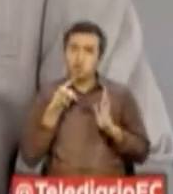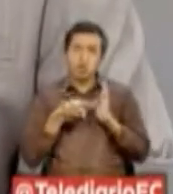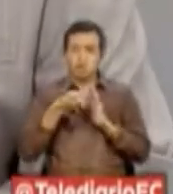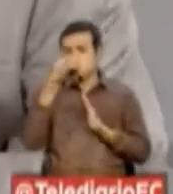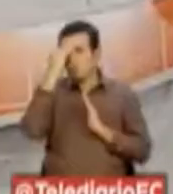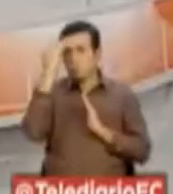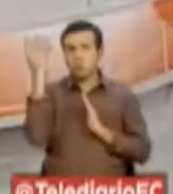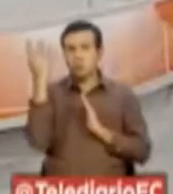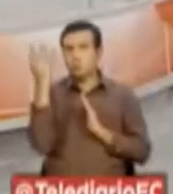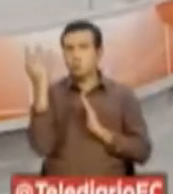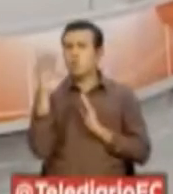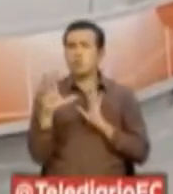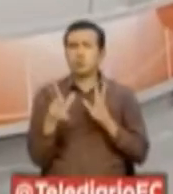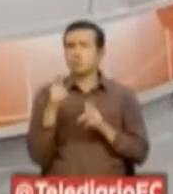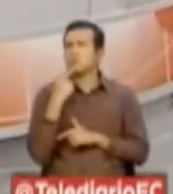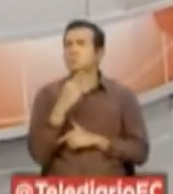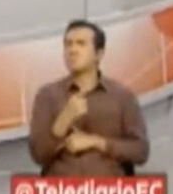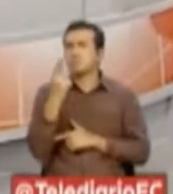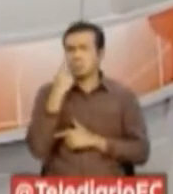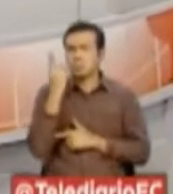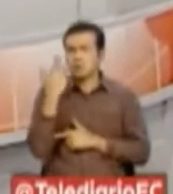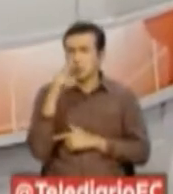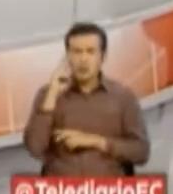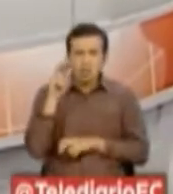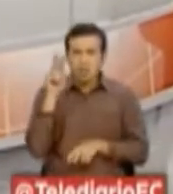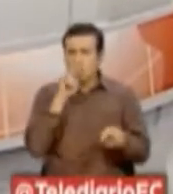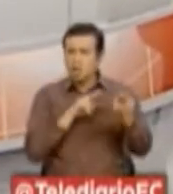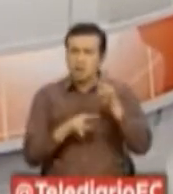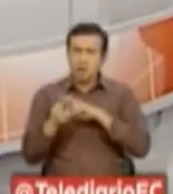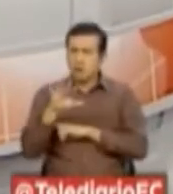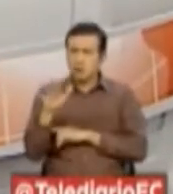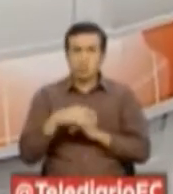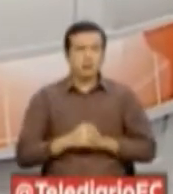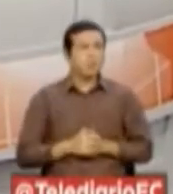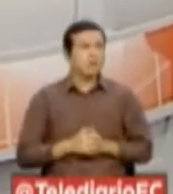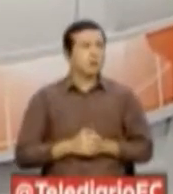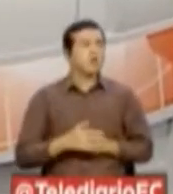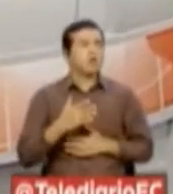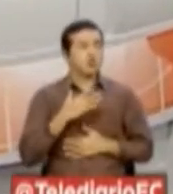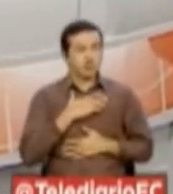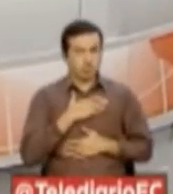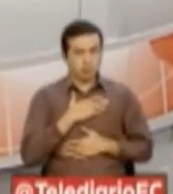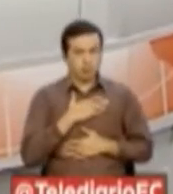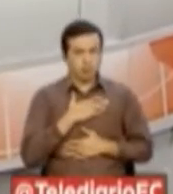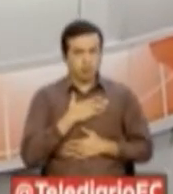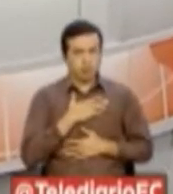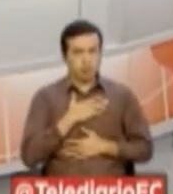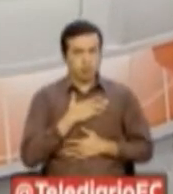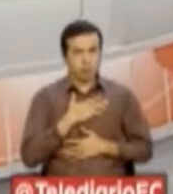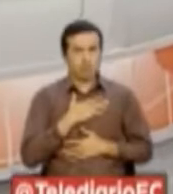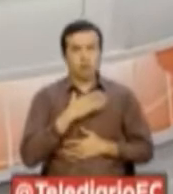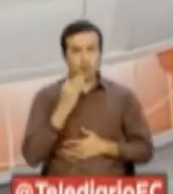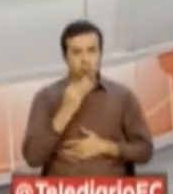de corrupción estamos hablando usted ha hecho una estimación deja al respecto y otro de la hermosa ocasión de